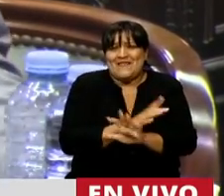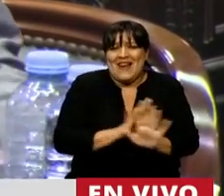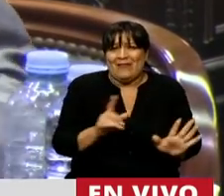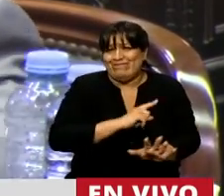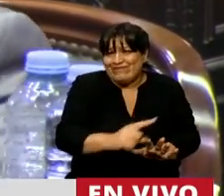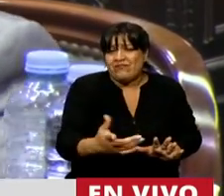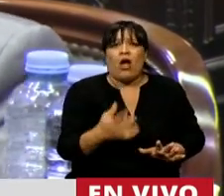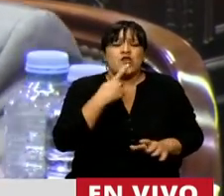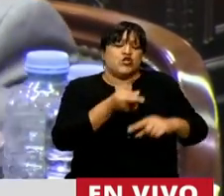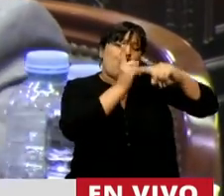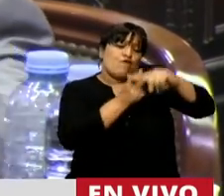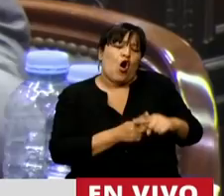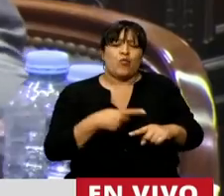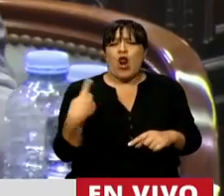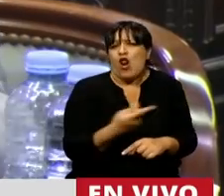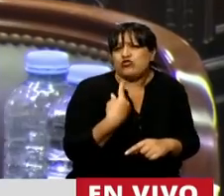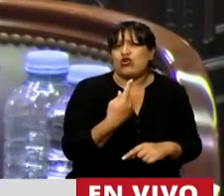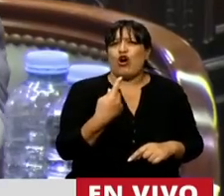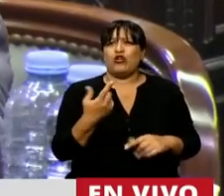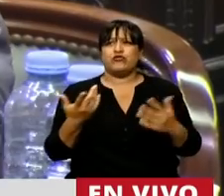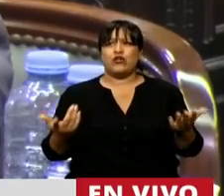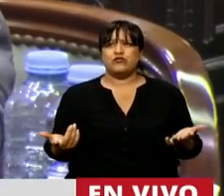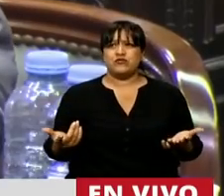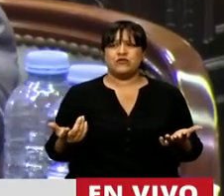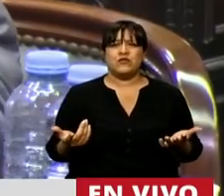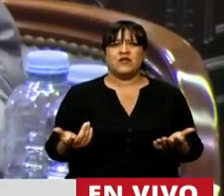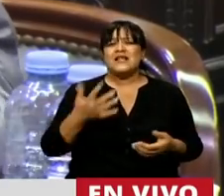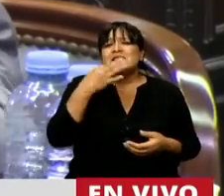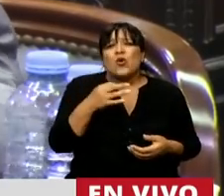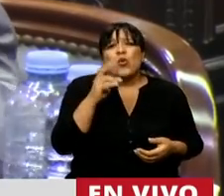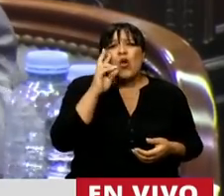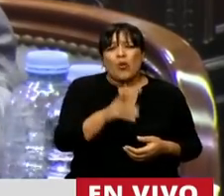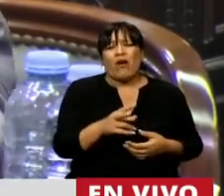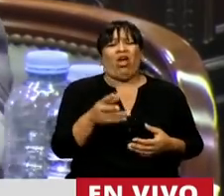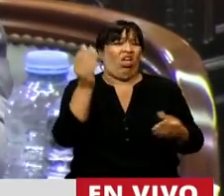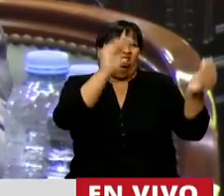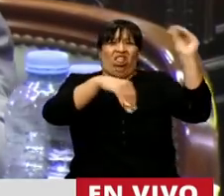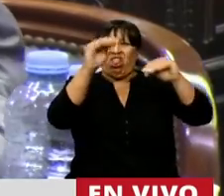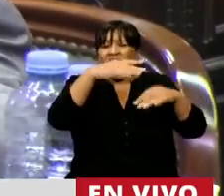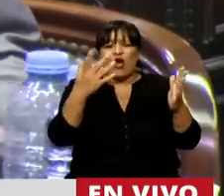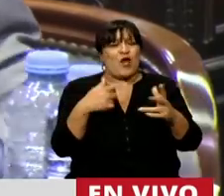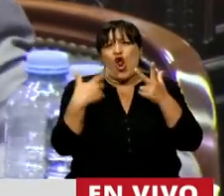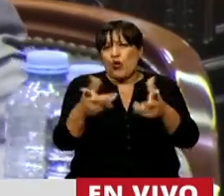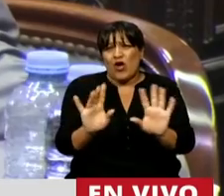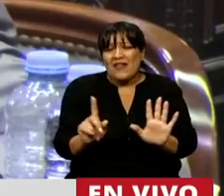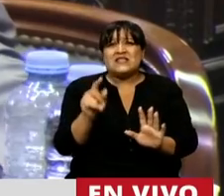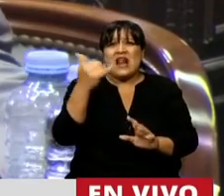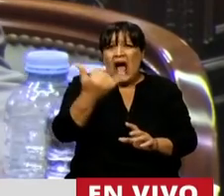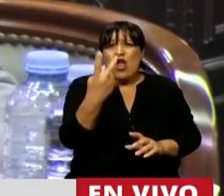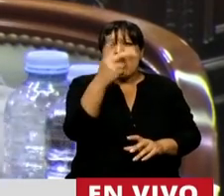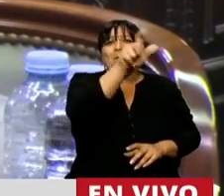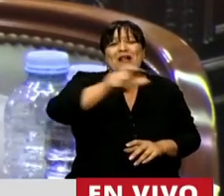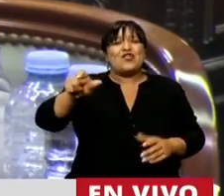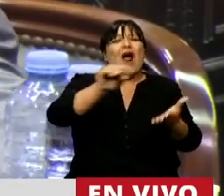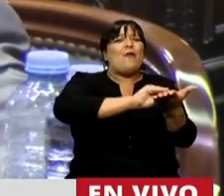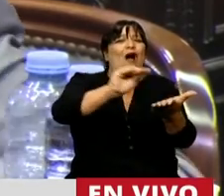Hacen fórmula, dicen nosotros. Y usted habrá visto que ni siquiera he hablado, ni voy a mencionar, acá hay abogados previsionalistas, lo